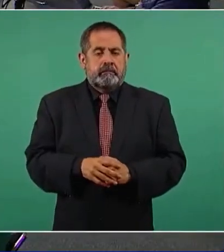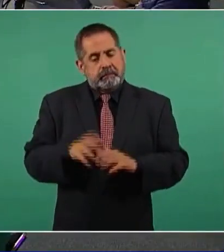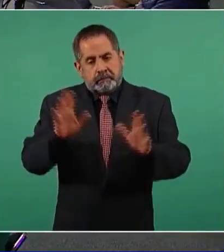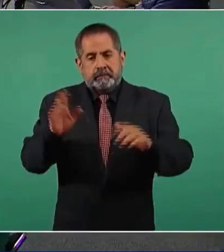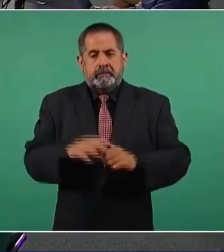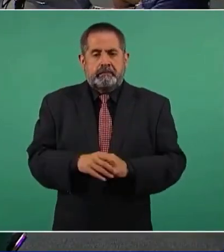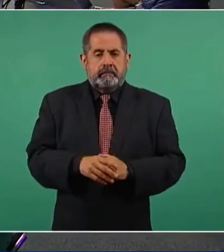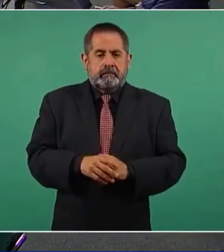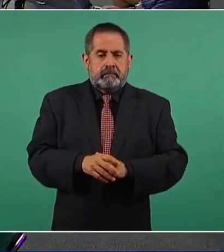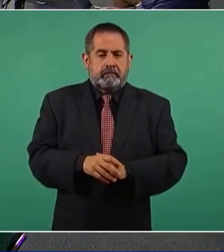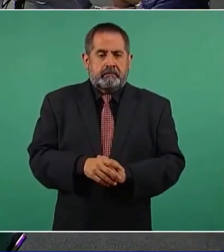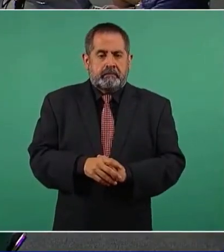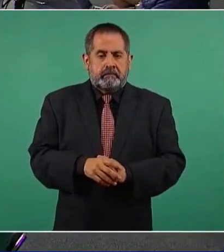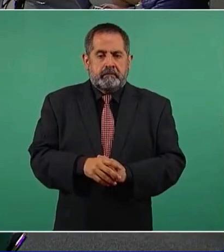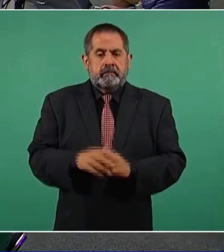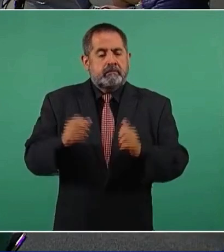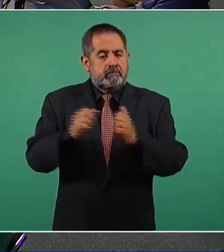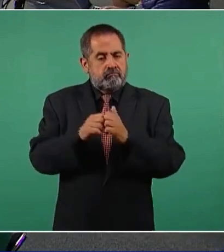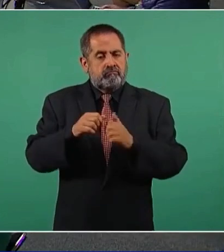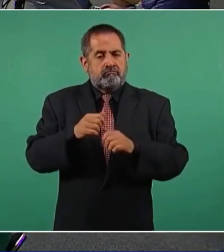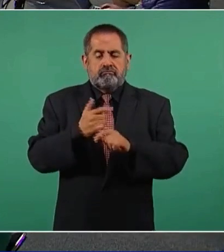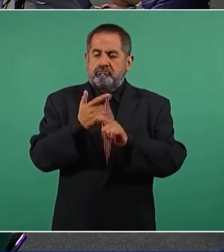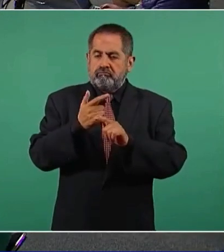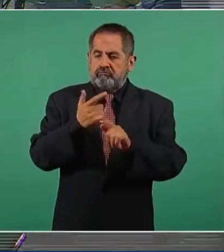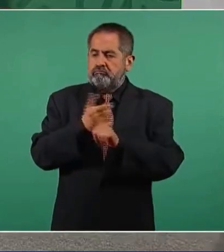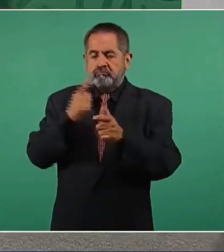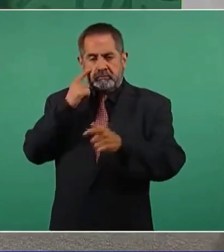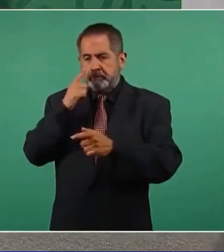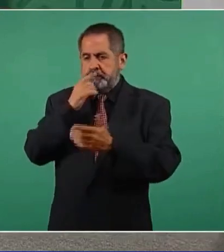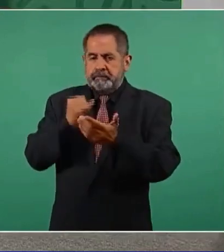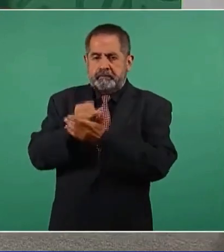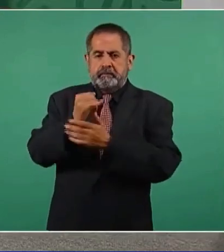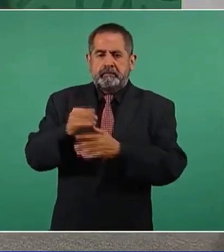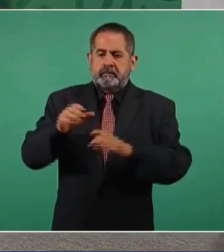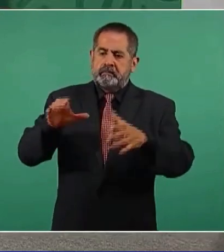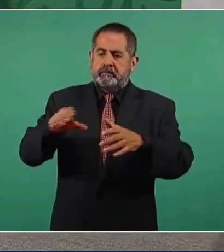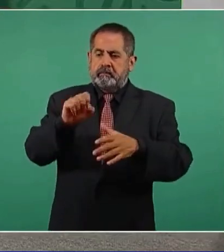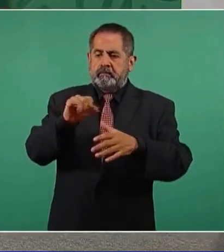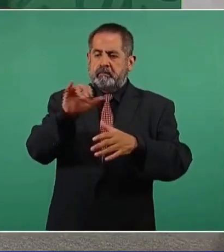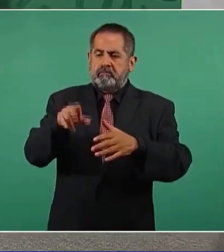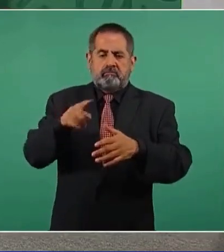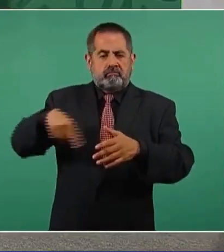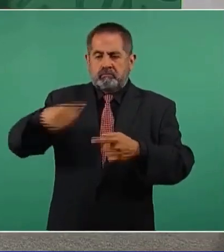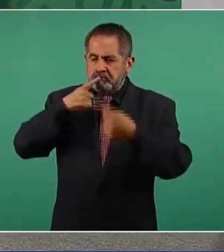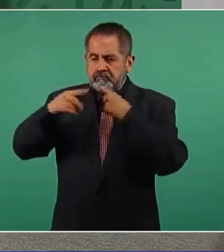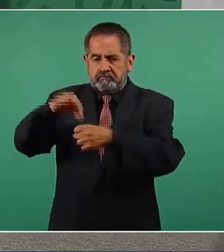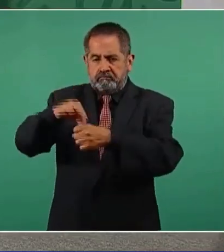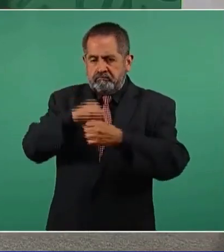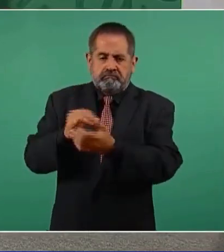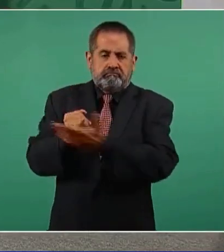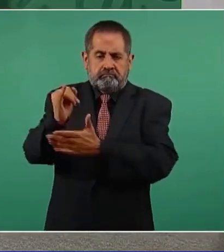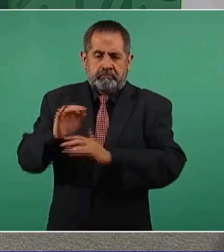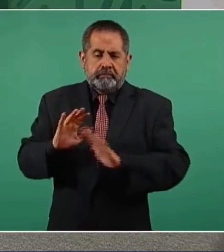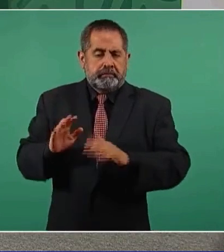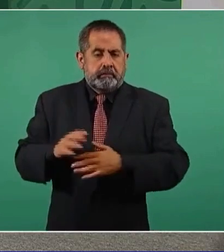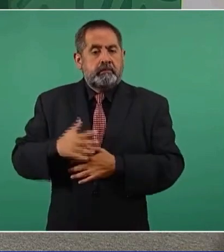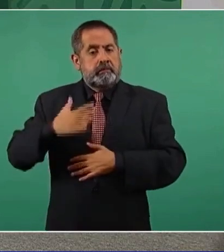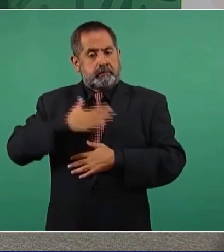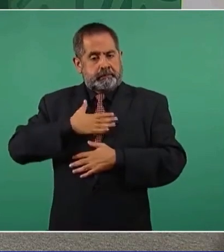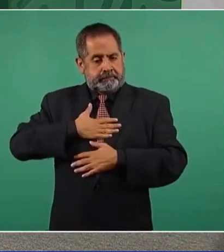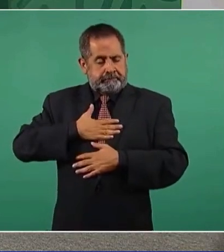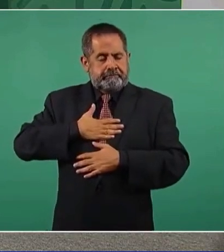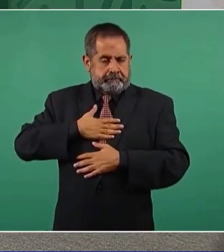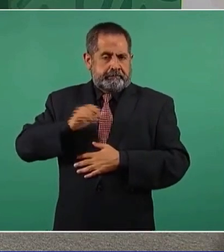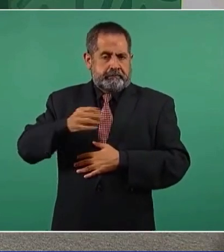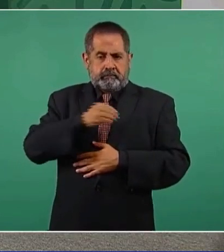Pero bueno, con libertad, con autonomía, que el Poder Judicial decida. Yo sí tengo la